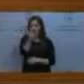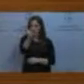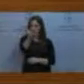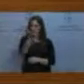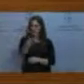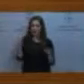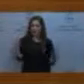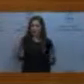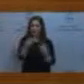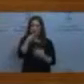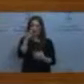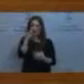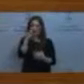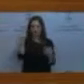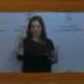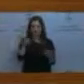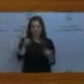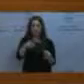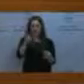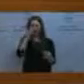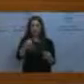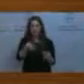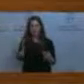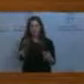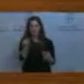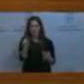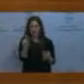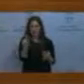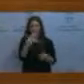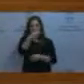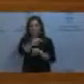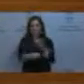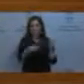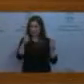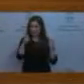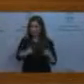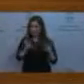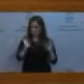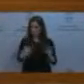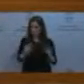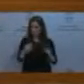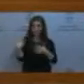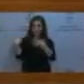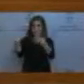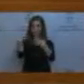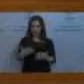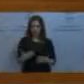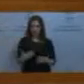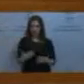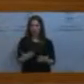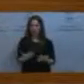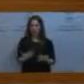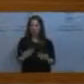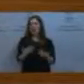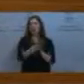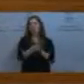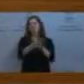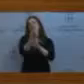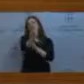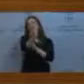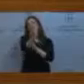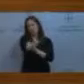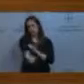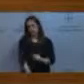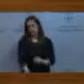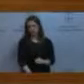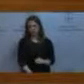interesa y lo que realmente ha estado sin ejecutar a lo largo de estos 10 años. Déjense de perres. Déjense de perres. Los